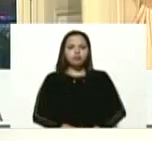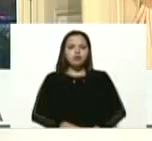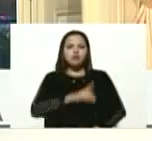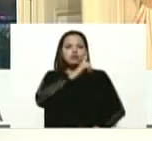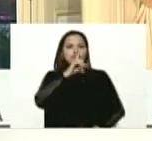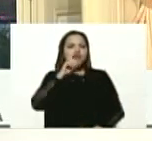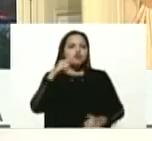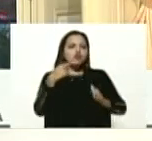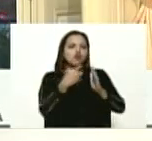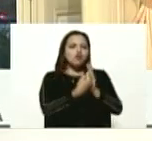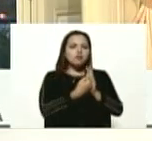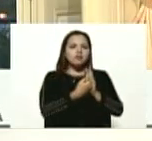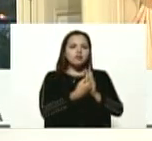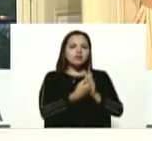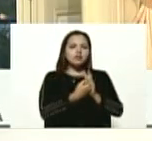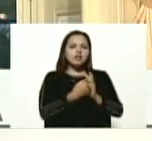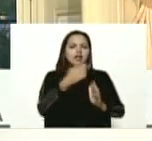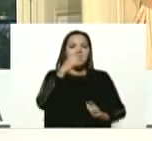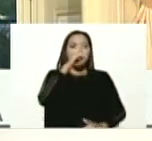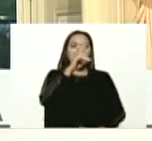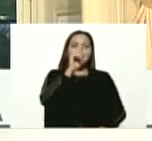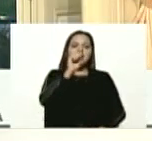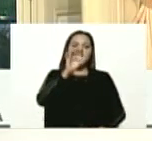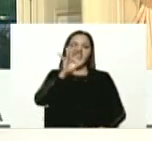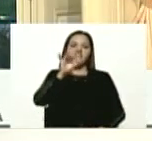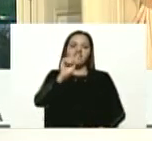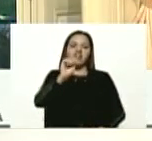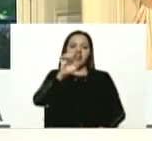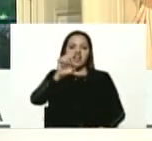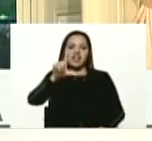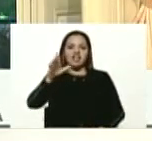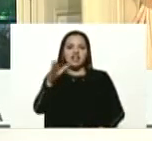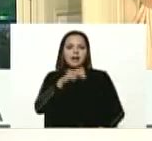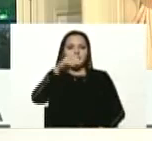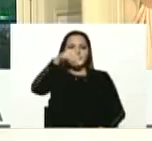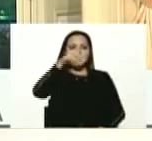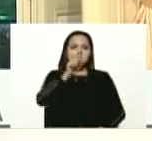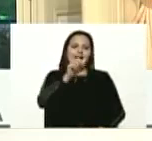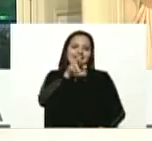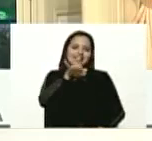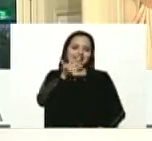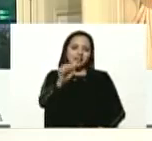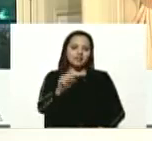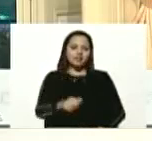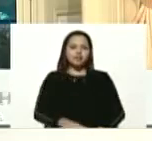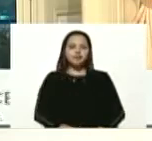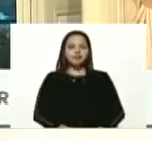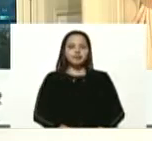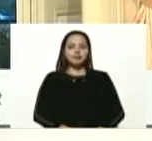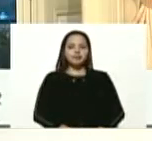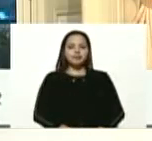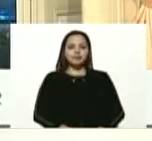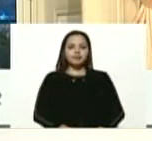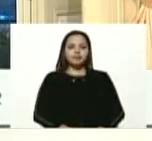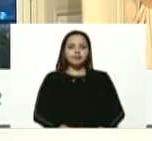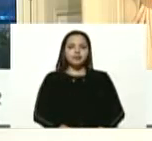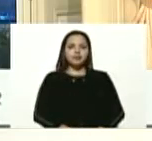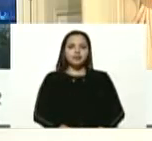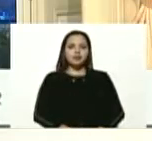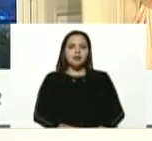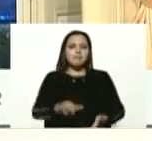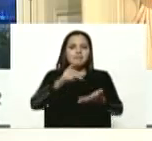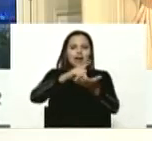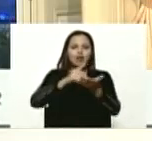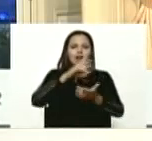nombre de Rafael María Paricio, en el sector Puente Aldao. Parroquia